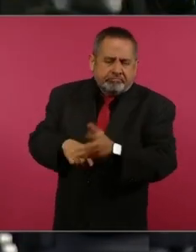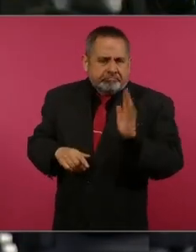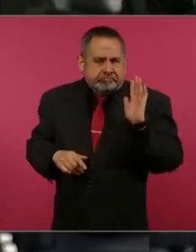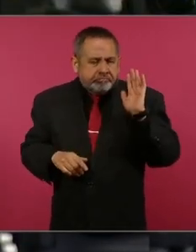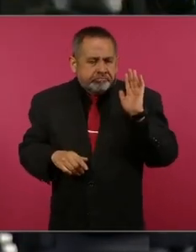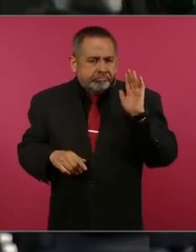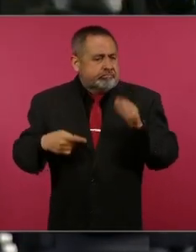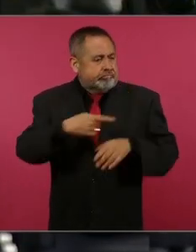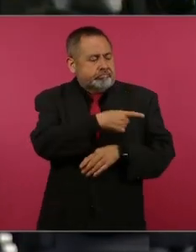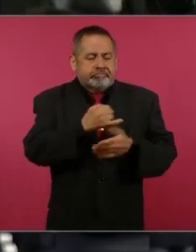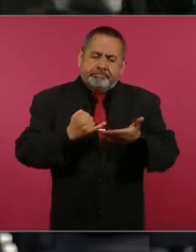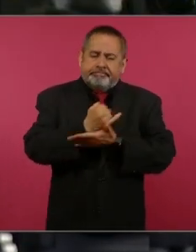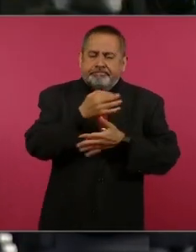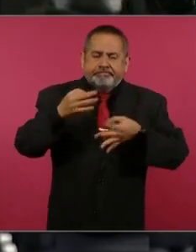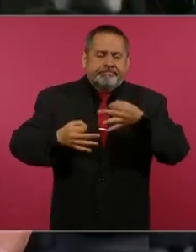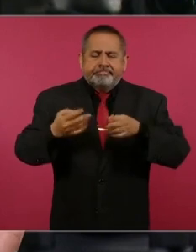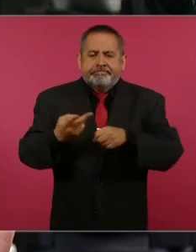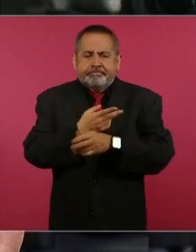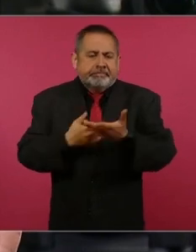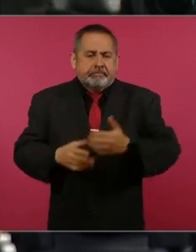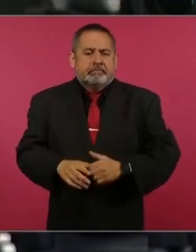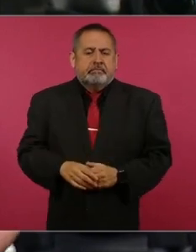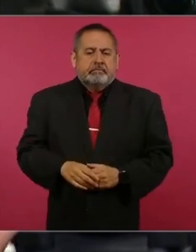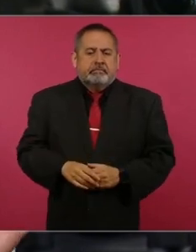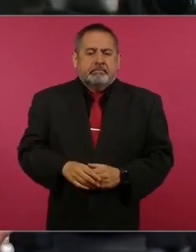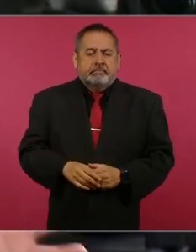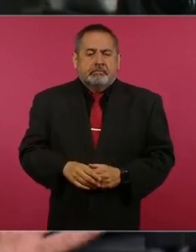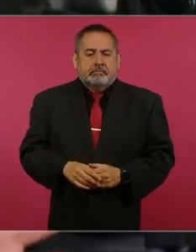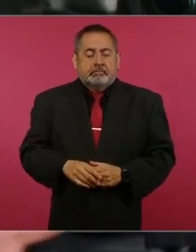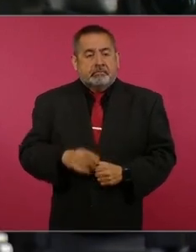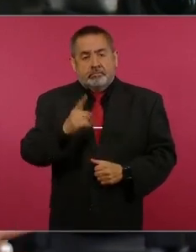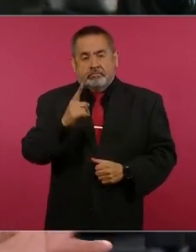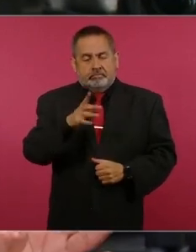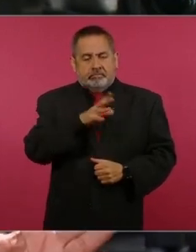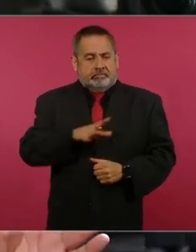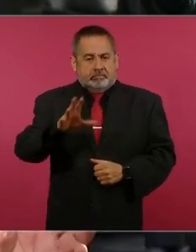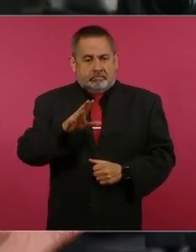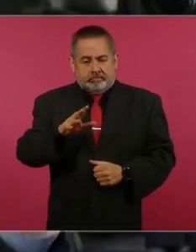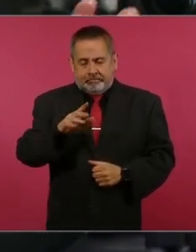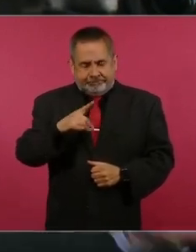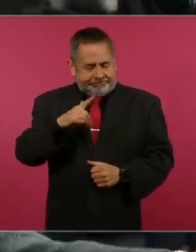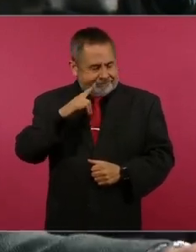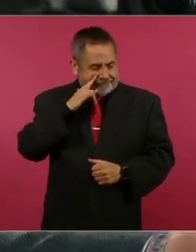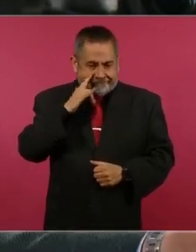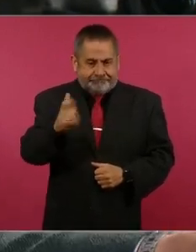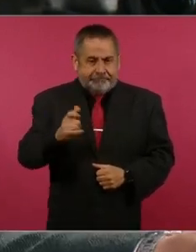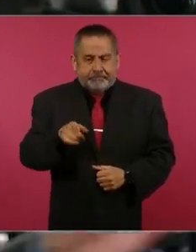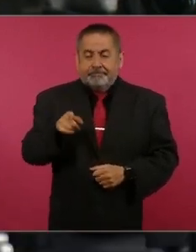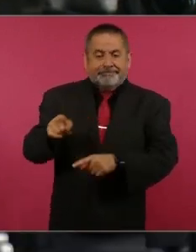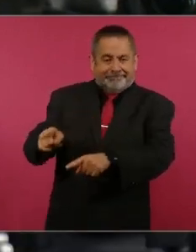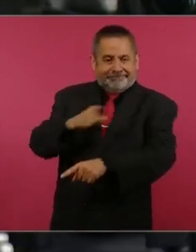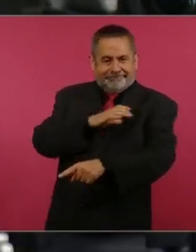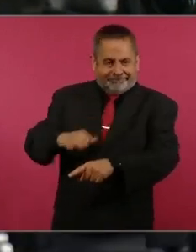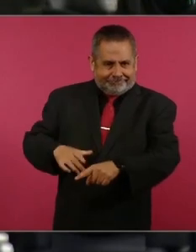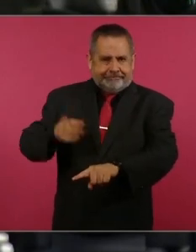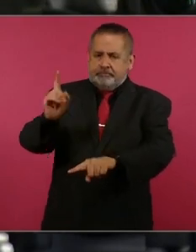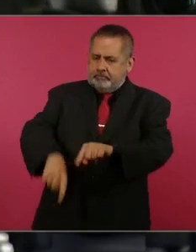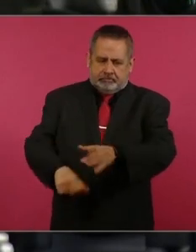decisión del Tribunal Electoral. Y a la par, presidente, pues es increíble, incluso surrealista, que se anule la candidatura